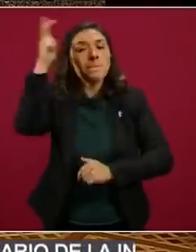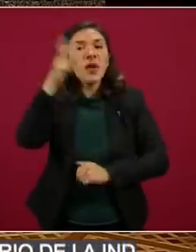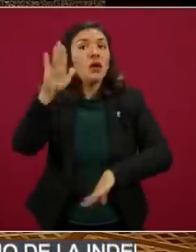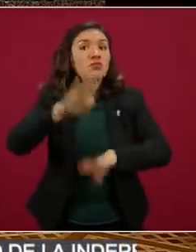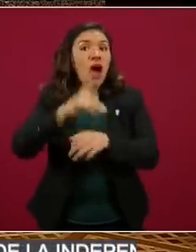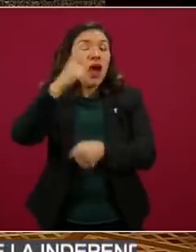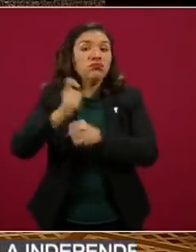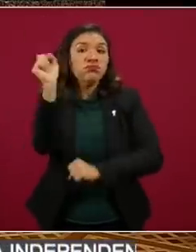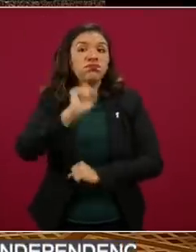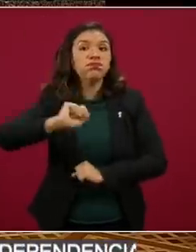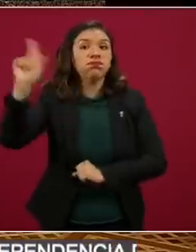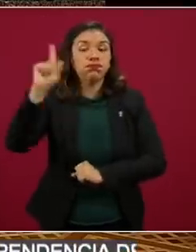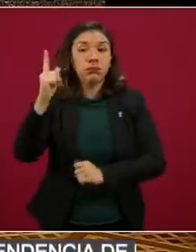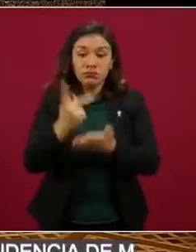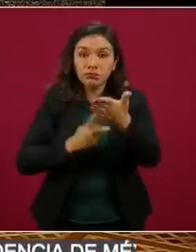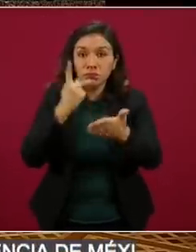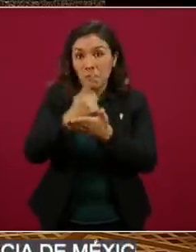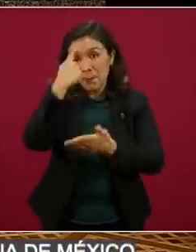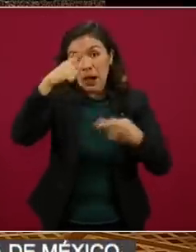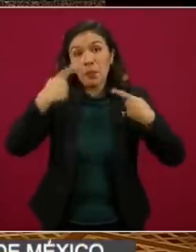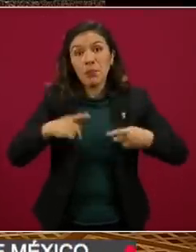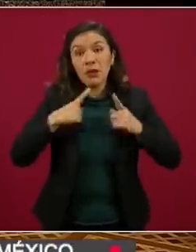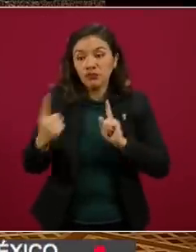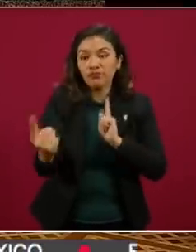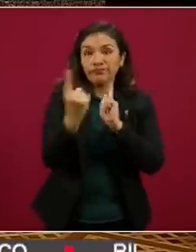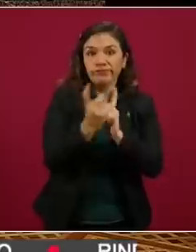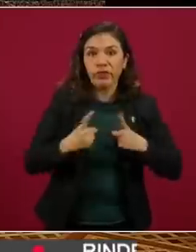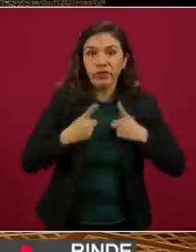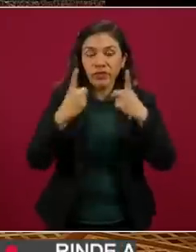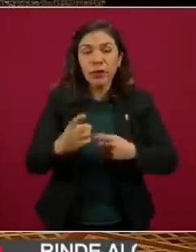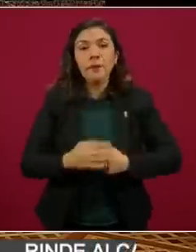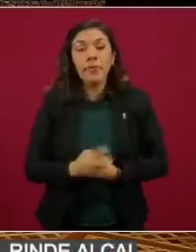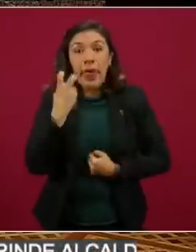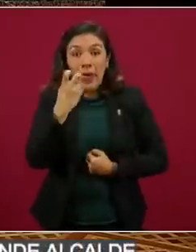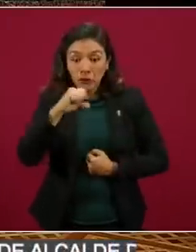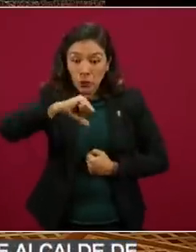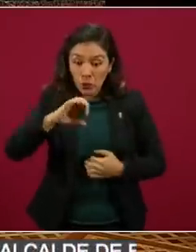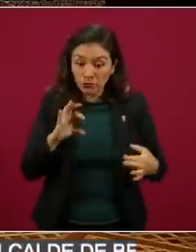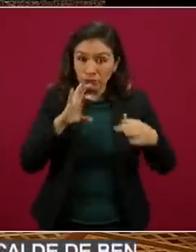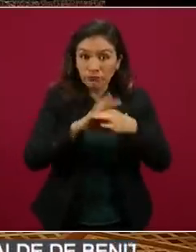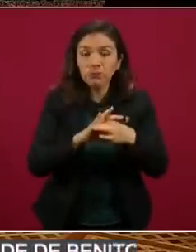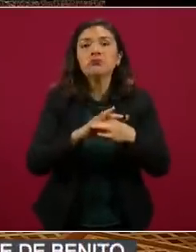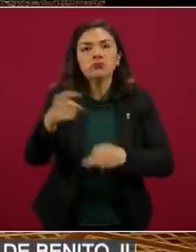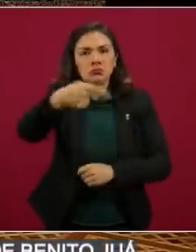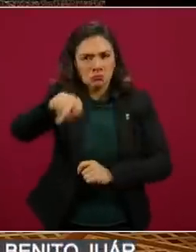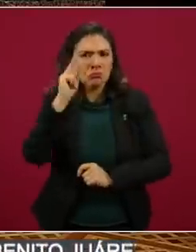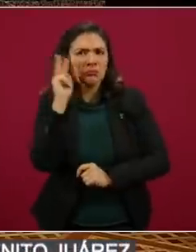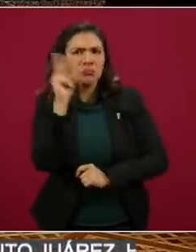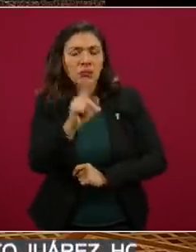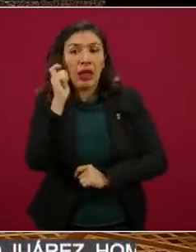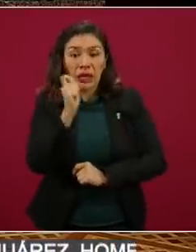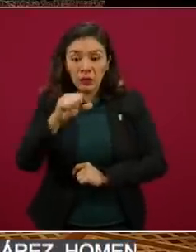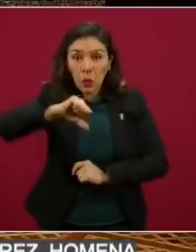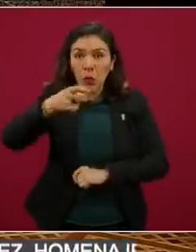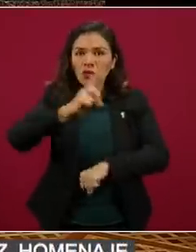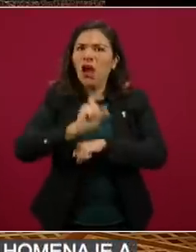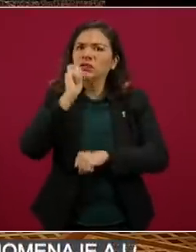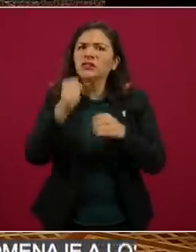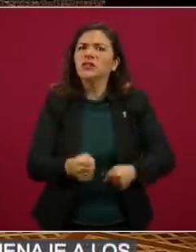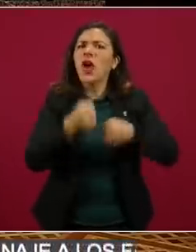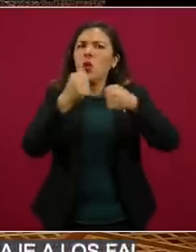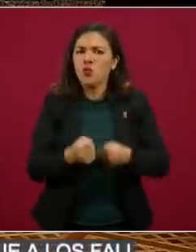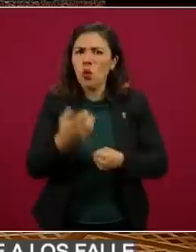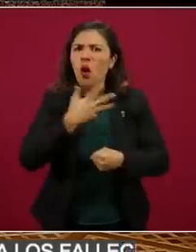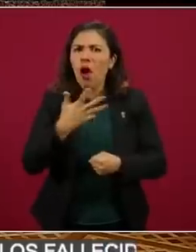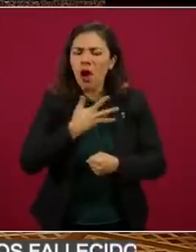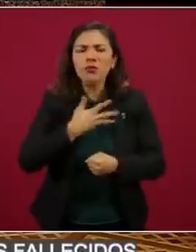más alta presea que se entrega a un conciudadano en congruencia con esta situación ustedes observarán que este es un evento seguro en donde